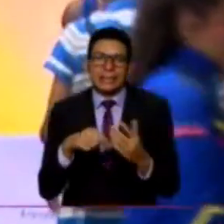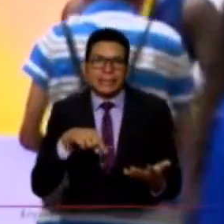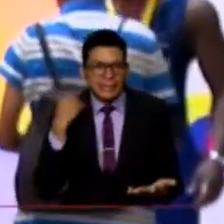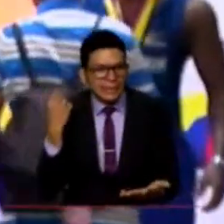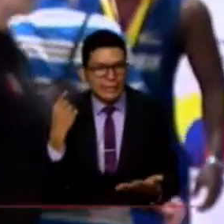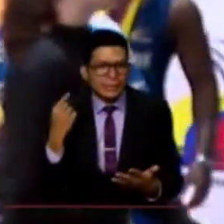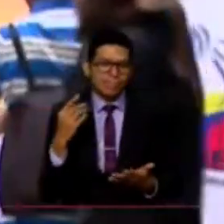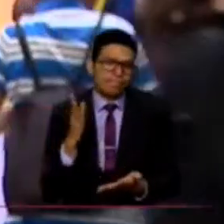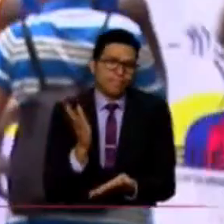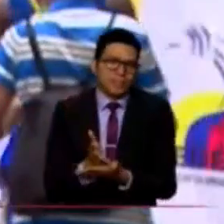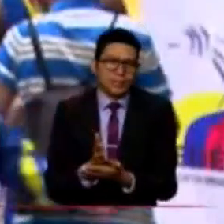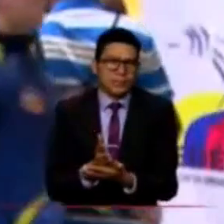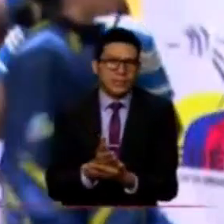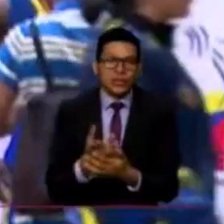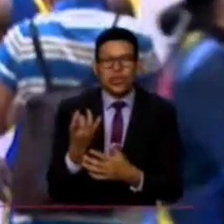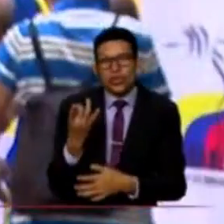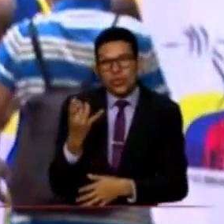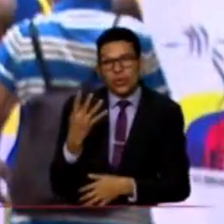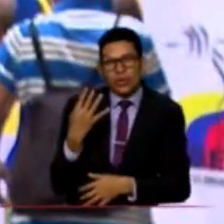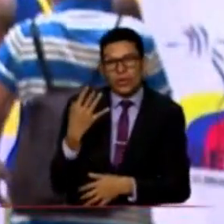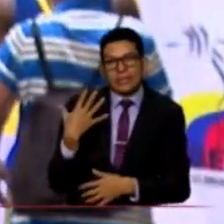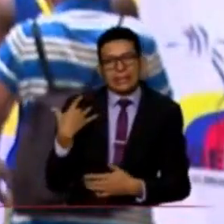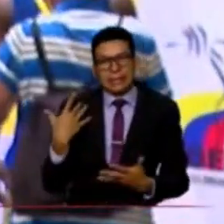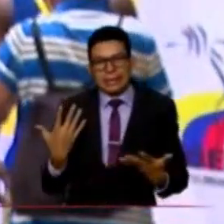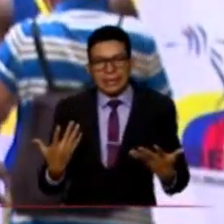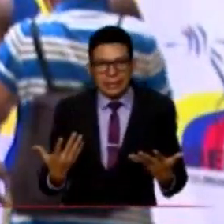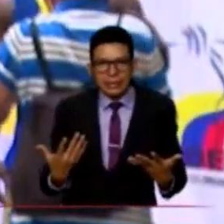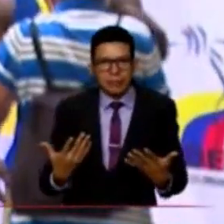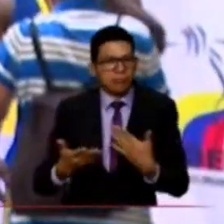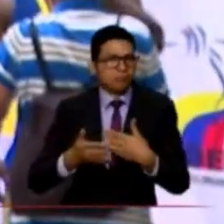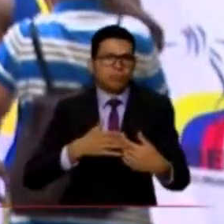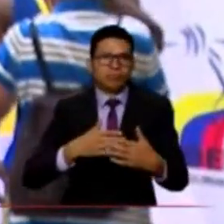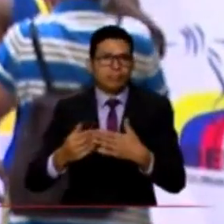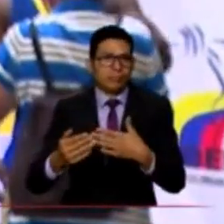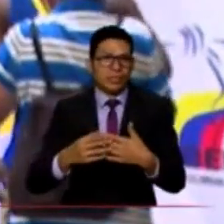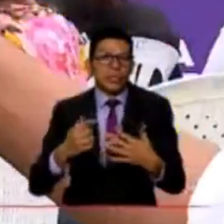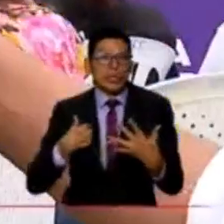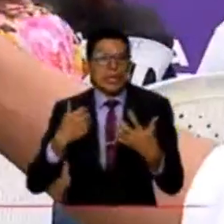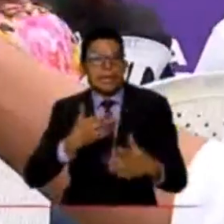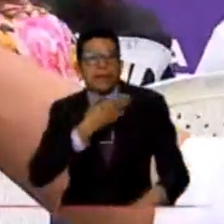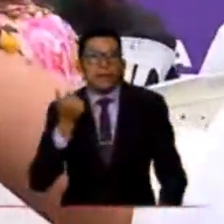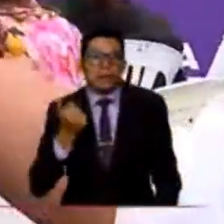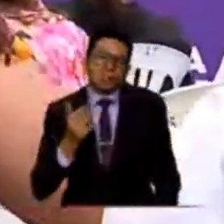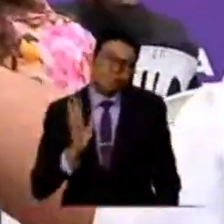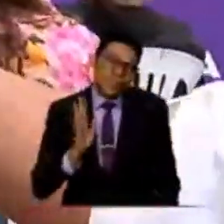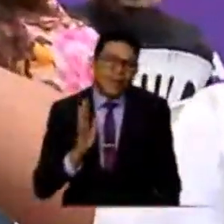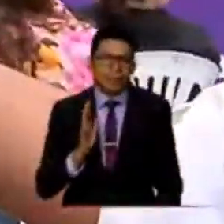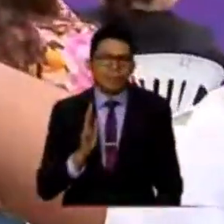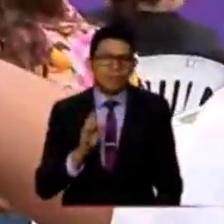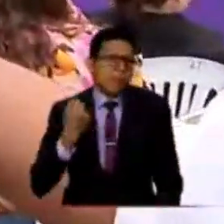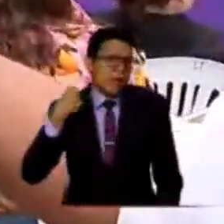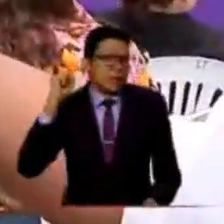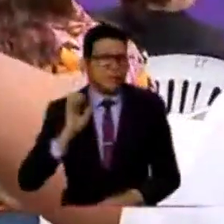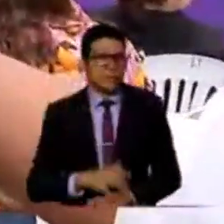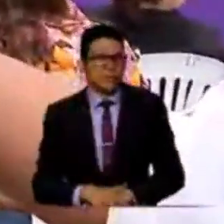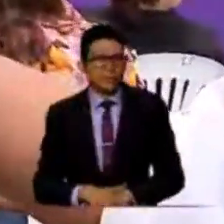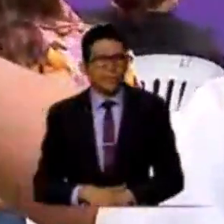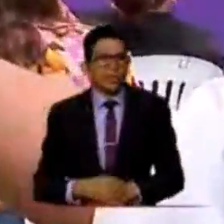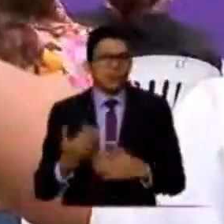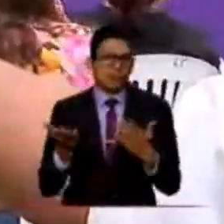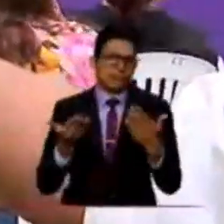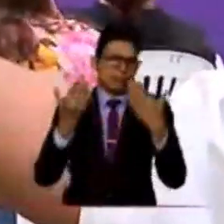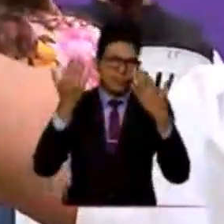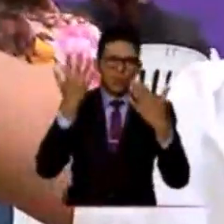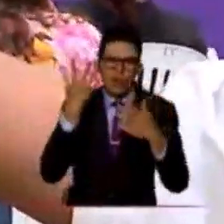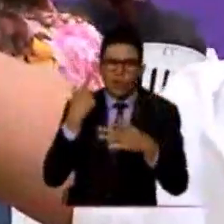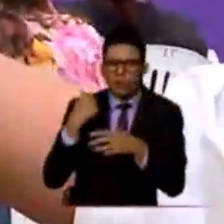eventualidades y pues tenía un dolor en la escápula y no pude realizar mi mejor marca. ¿Valió la pena? Todos esos días